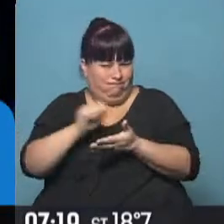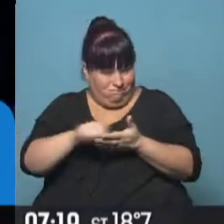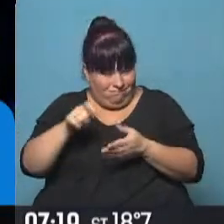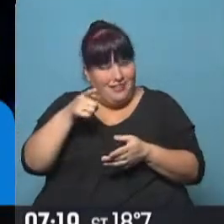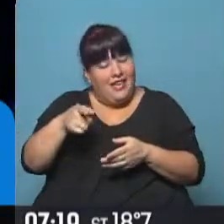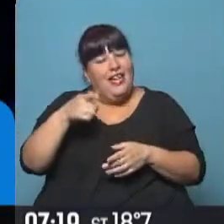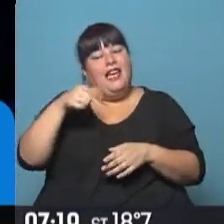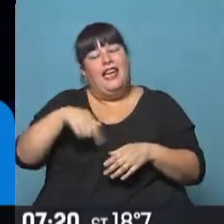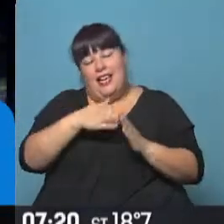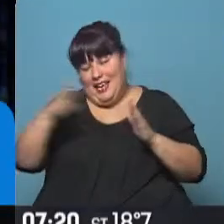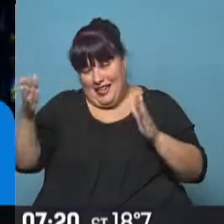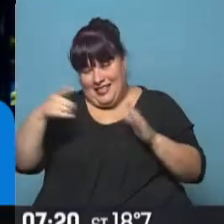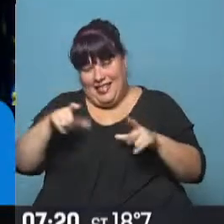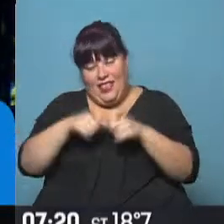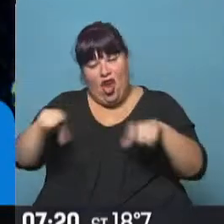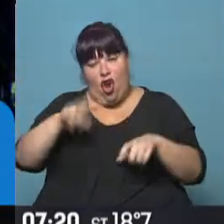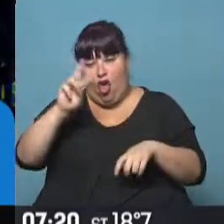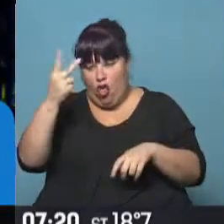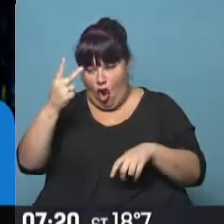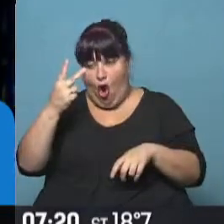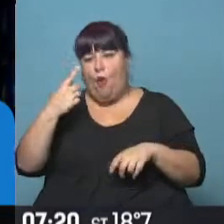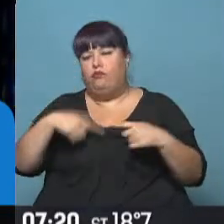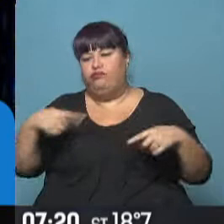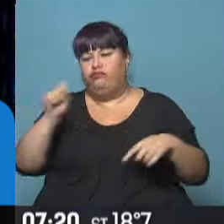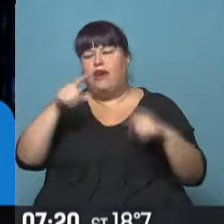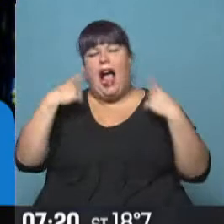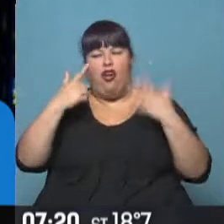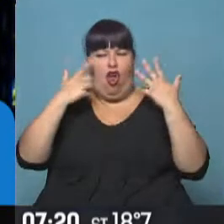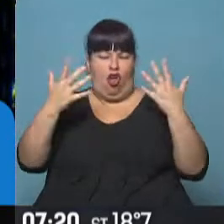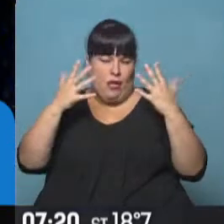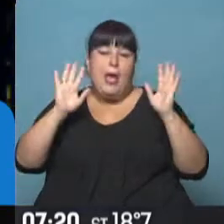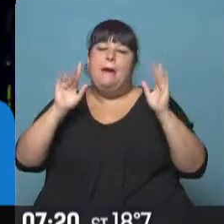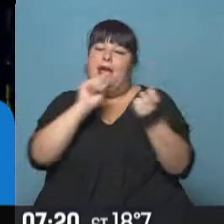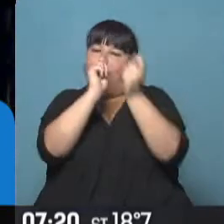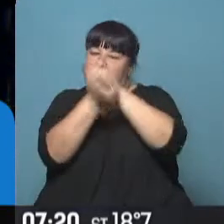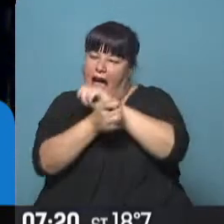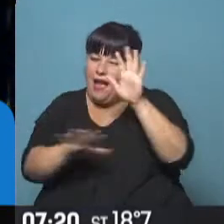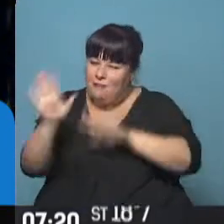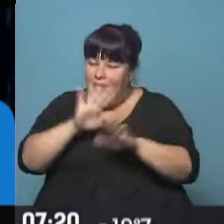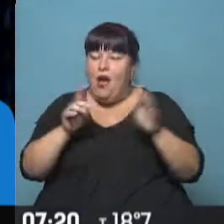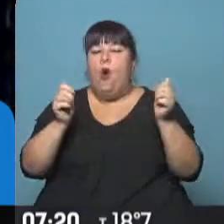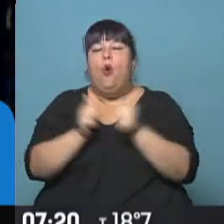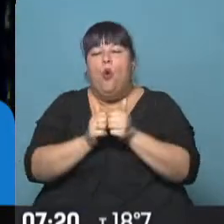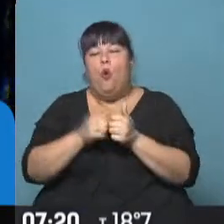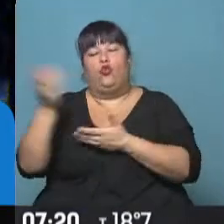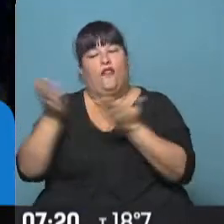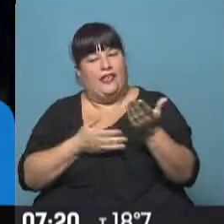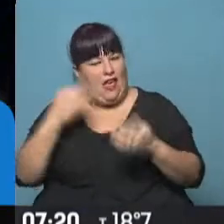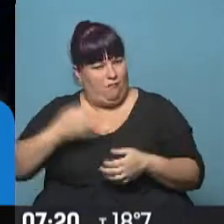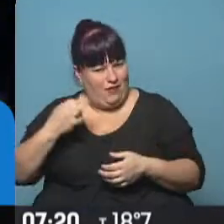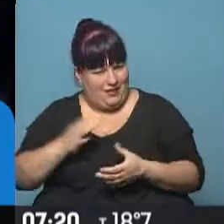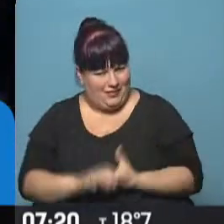Y en este disco doble hay muchos de sus temas clásicos, pero reversionados y acompañados con invitados de